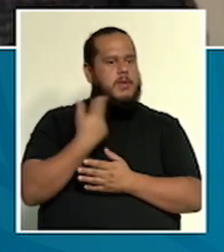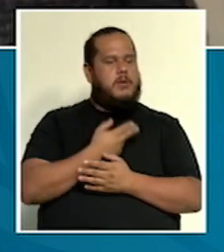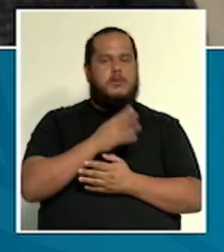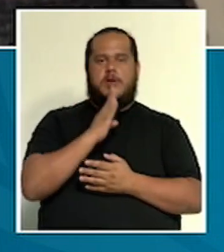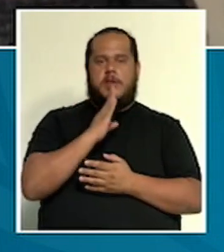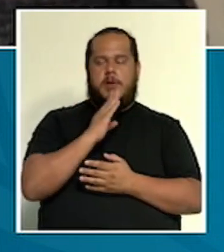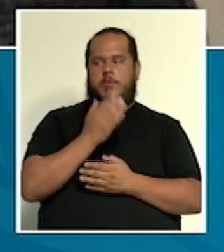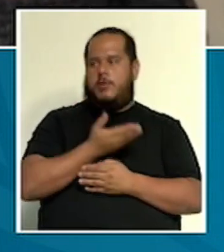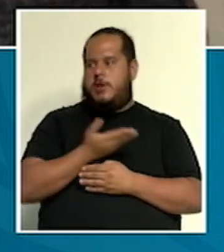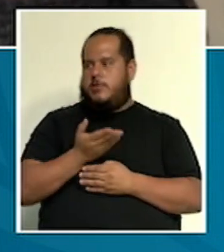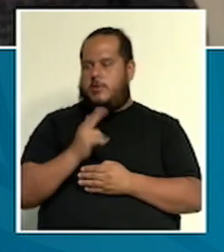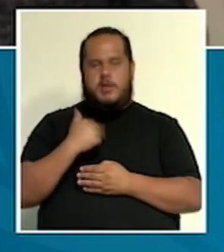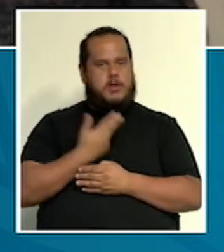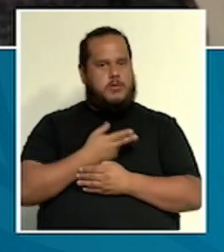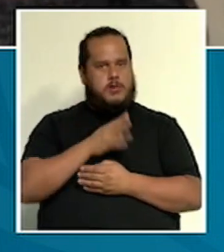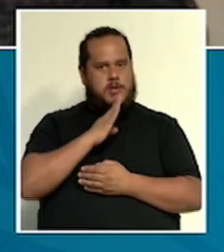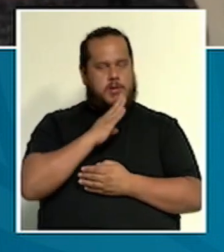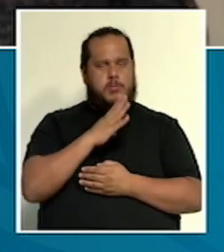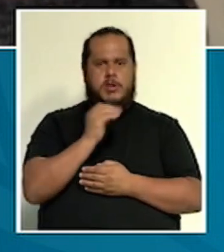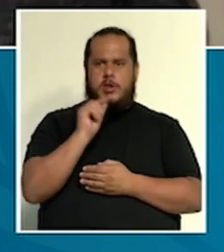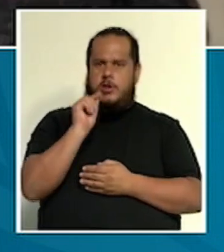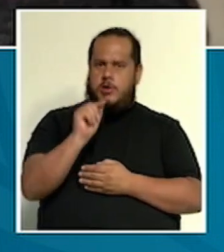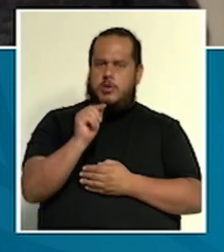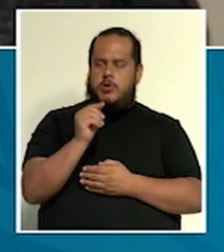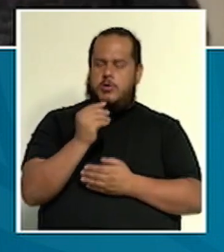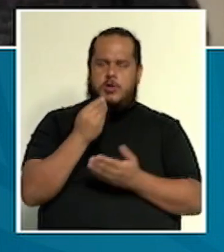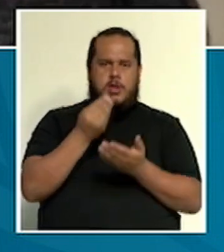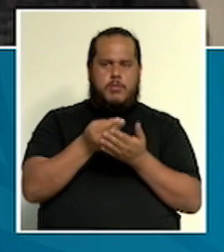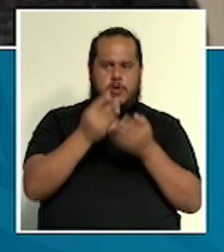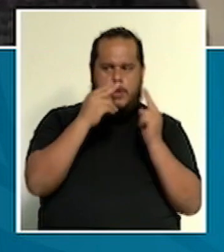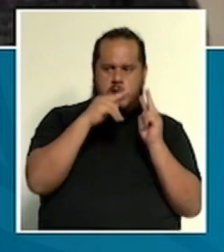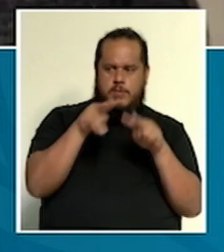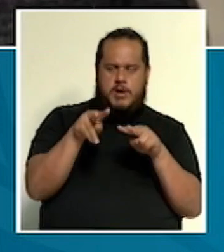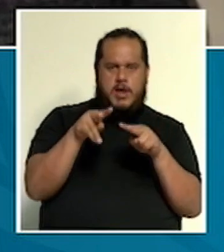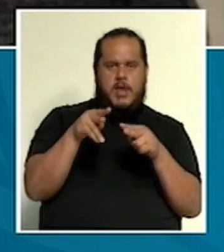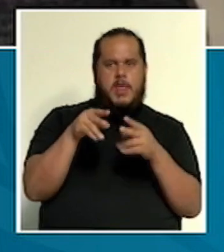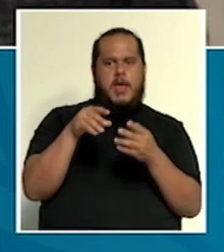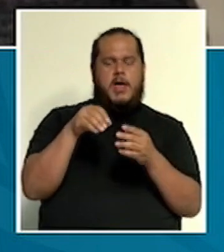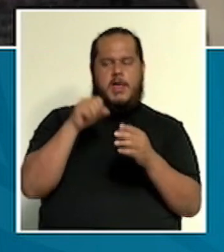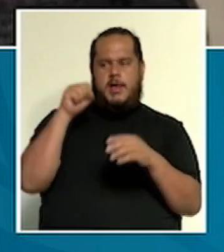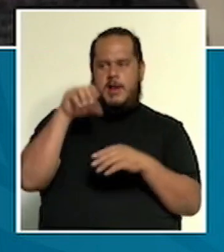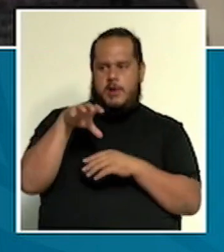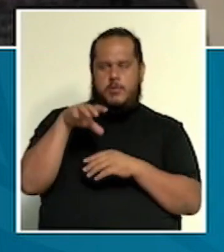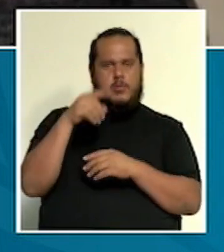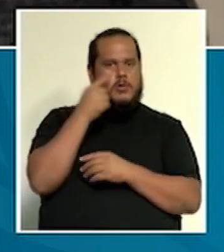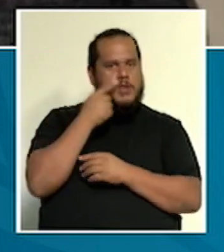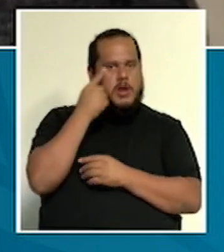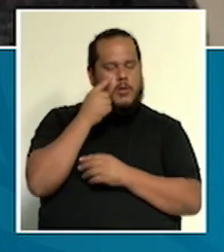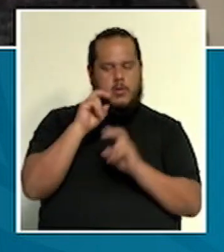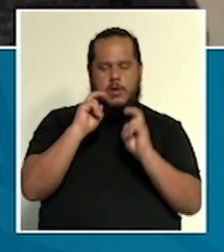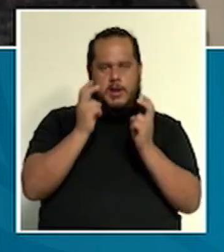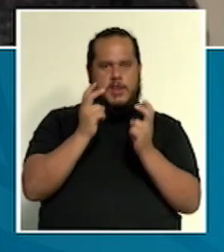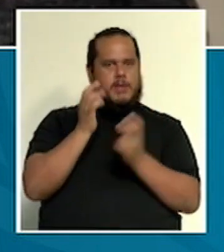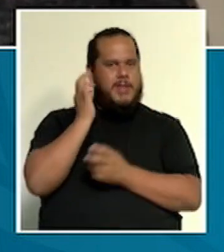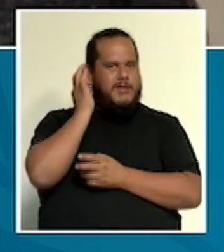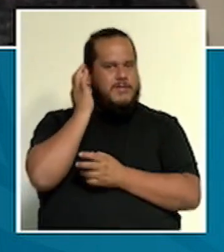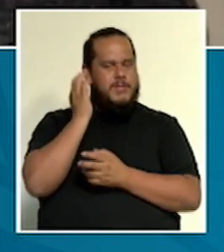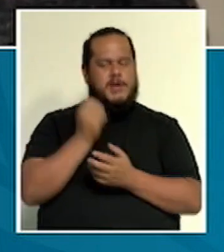las cosas de las que hablamos, y usted pone la mirada, pone la luz, el ojo en el tema de lo